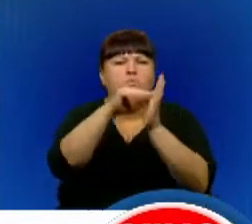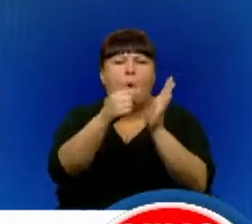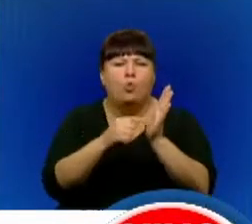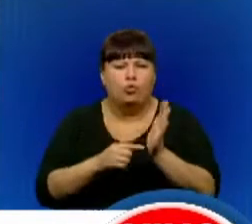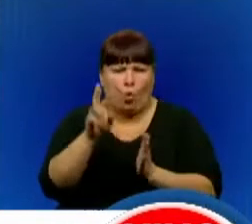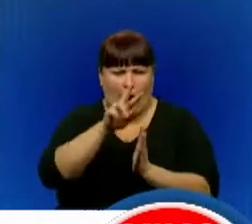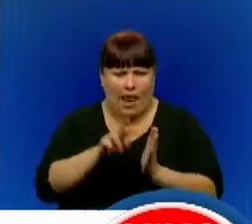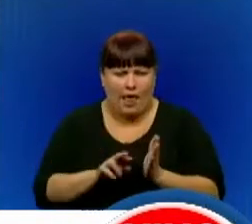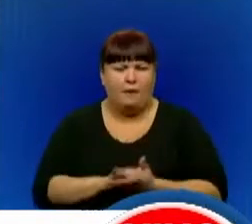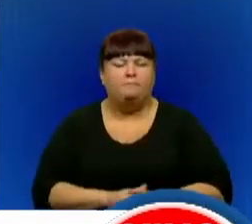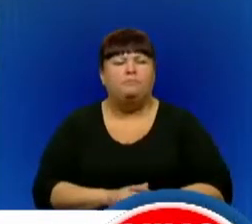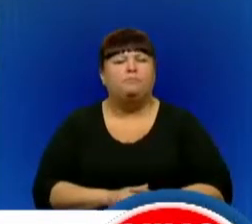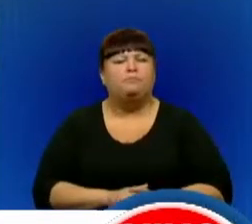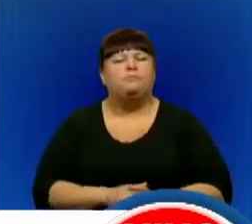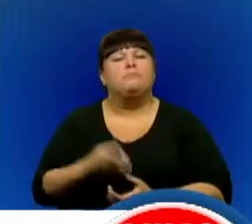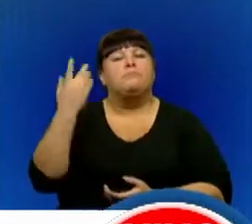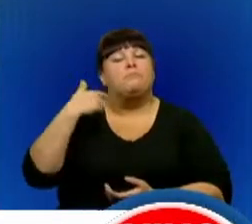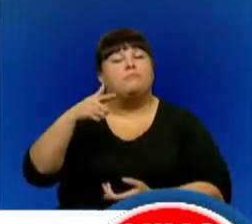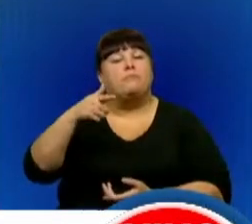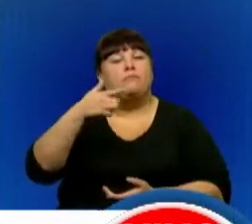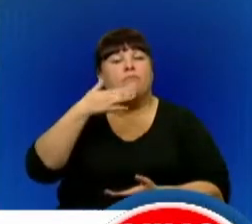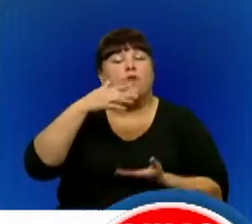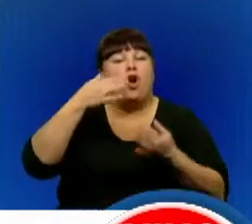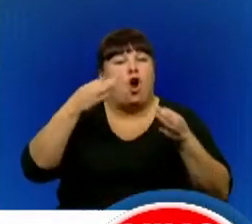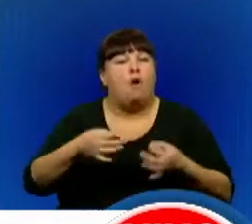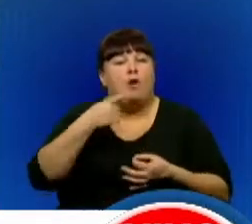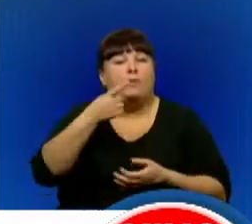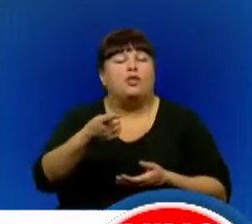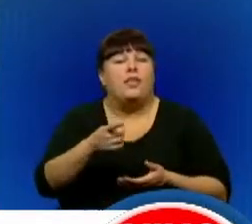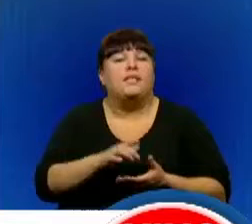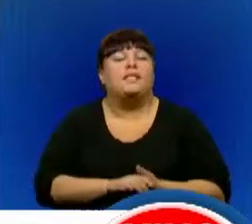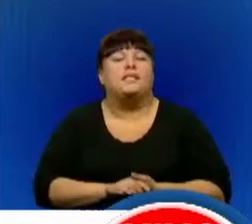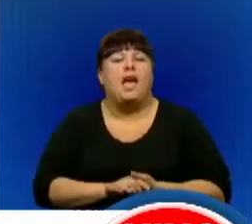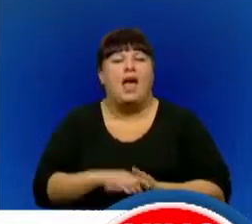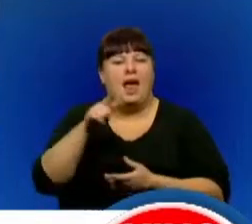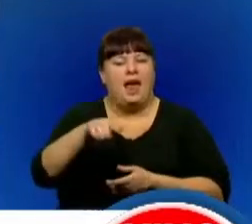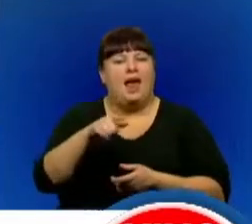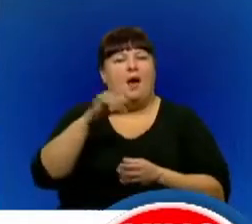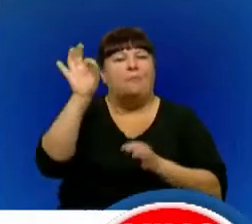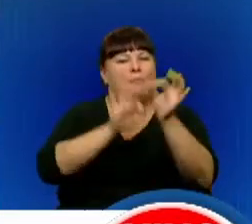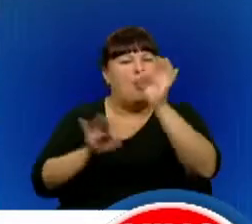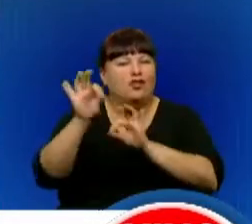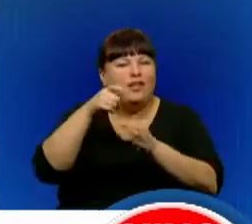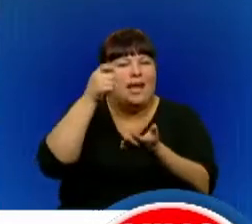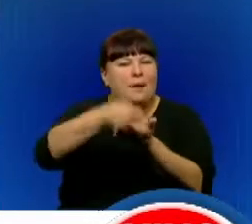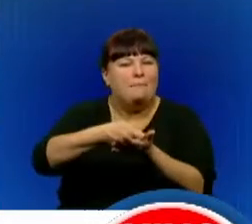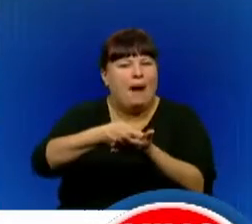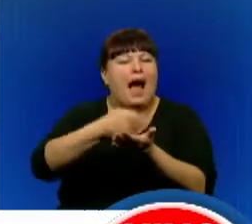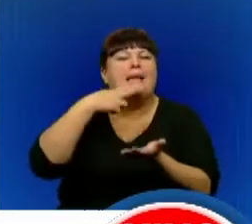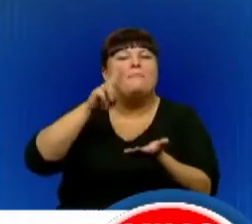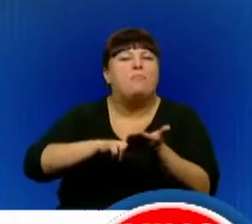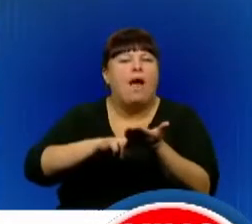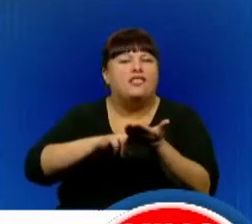puntos. Se habían comprometido a converger en las alícuotas de